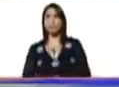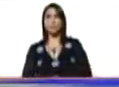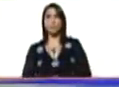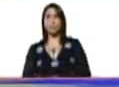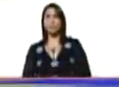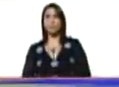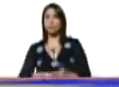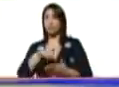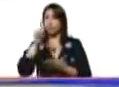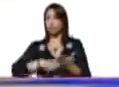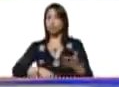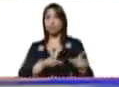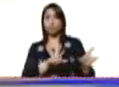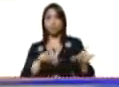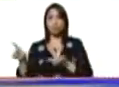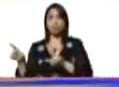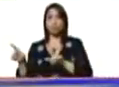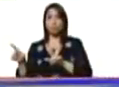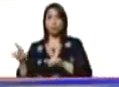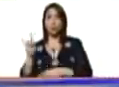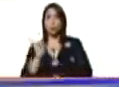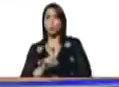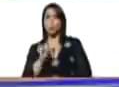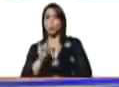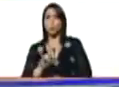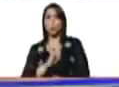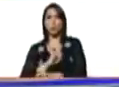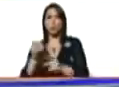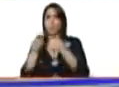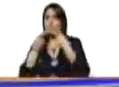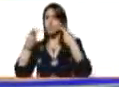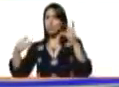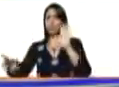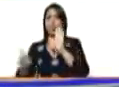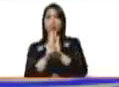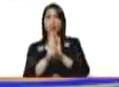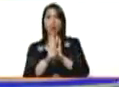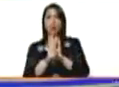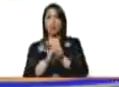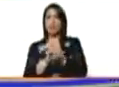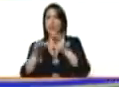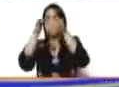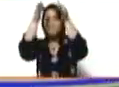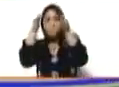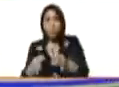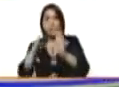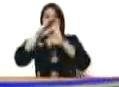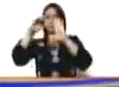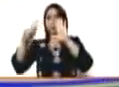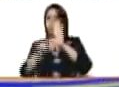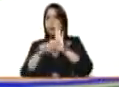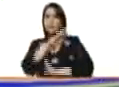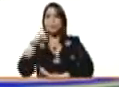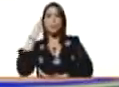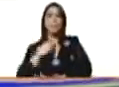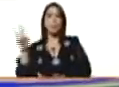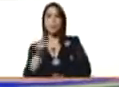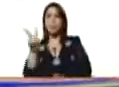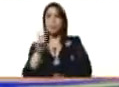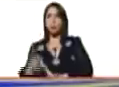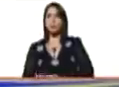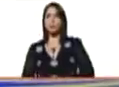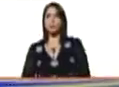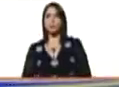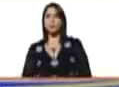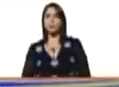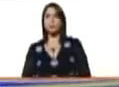refrendada y firmada. Y el lunes, al ser publicada en la Gaceta Oficial, es ley constitucional de la República Bolivariana de